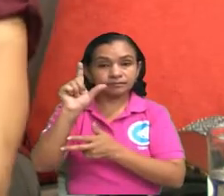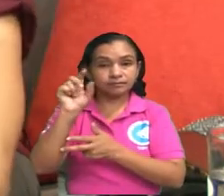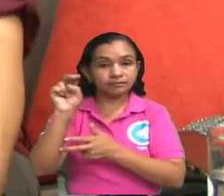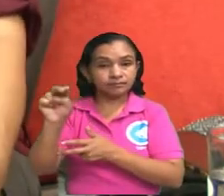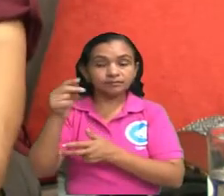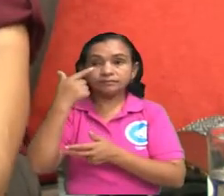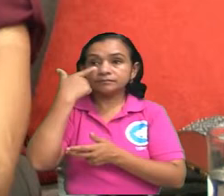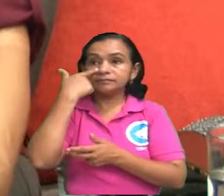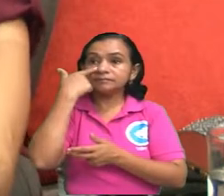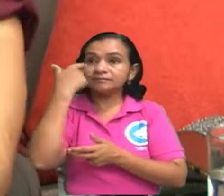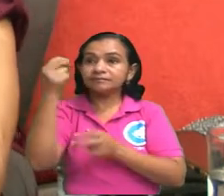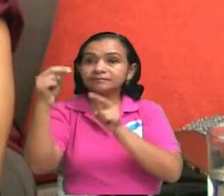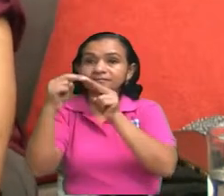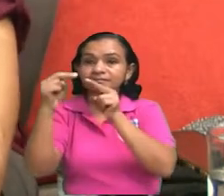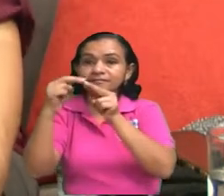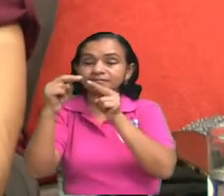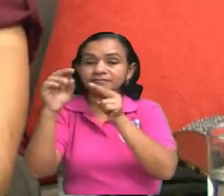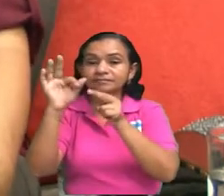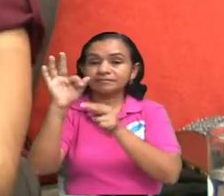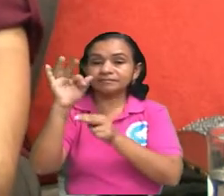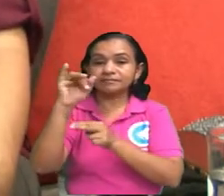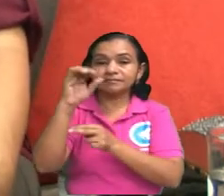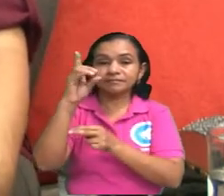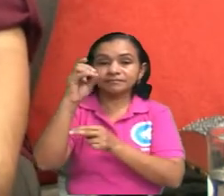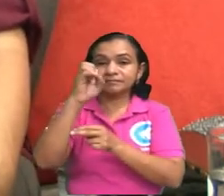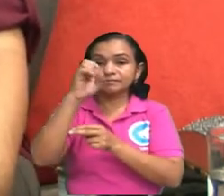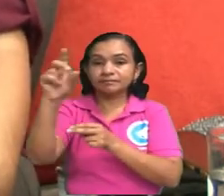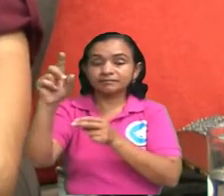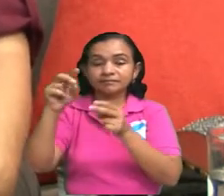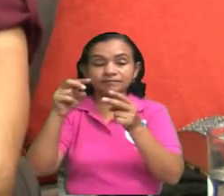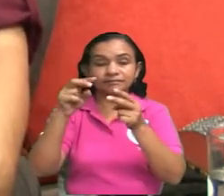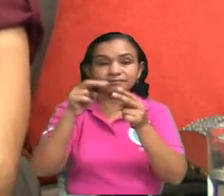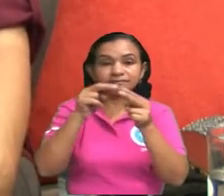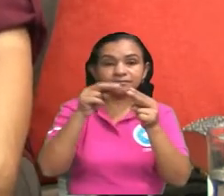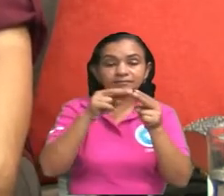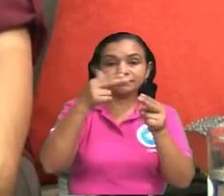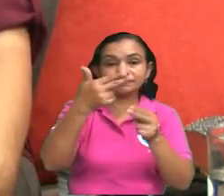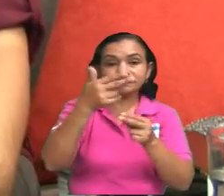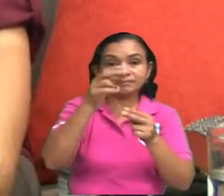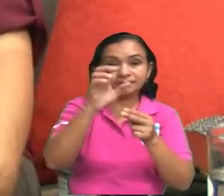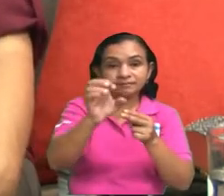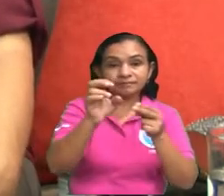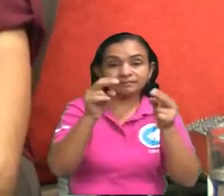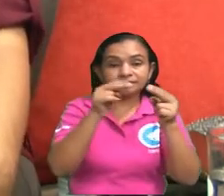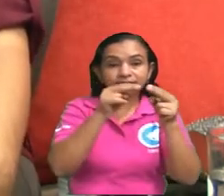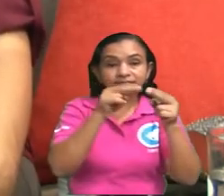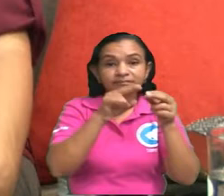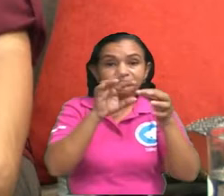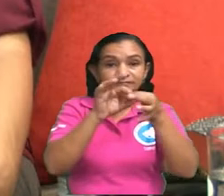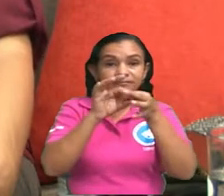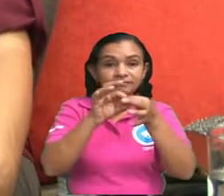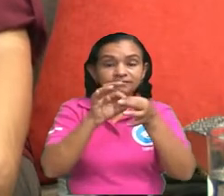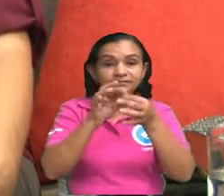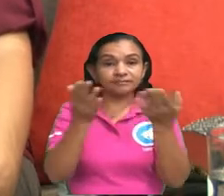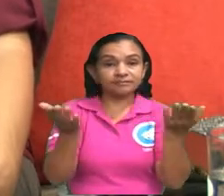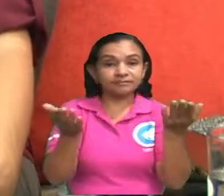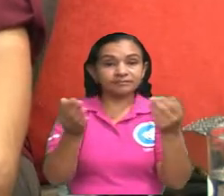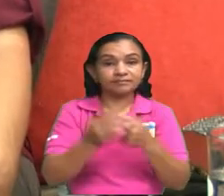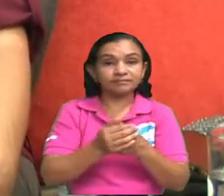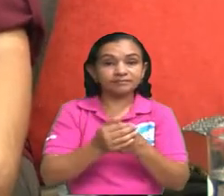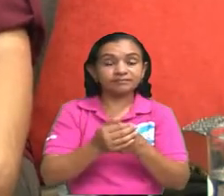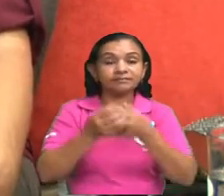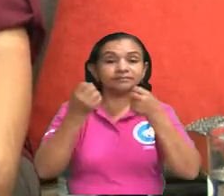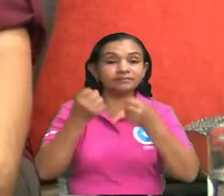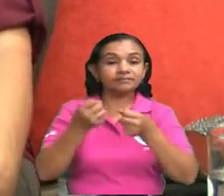conoce a Fidel Castro, conoce al comandante Che Guevara. O sea, estamos hablando de uno de nuestros